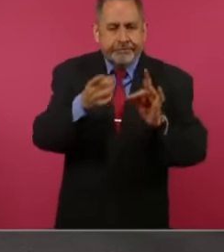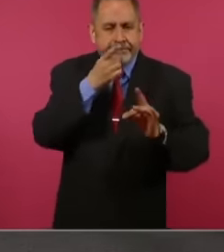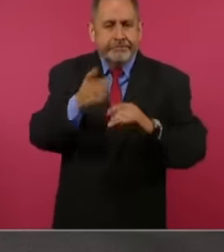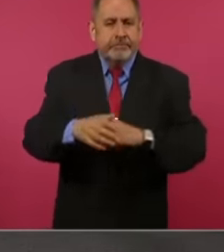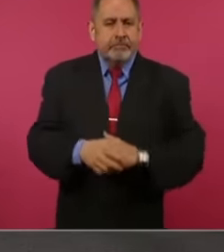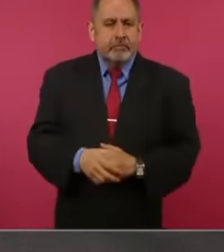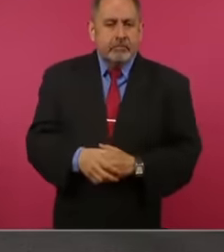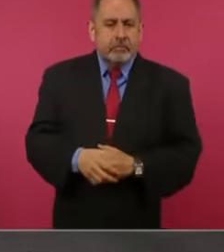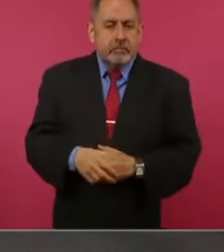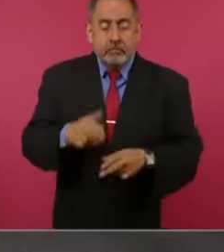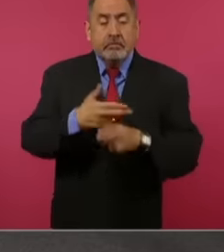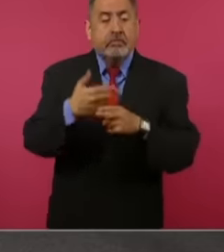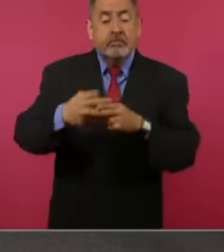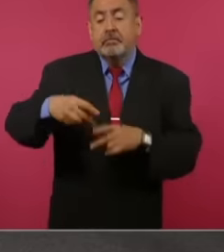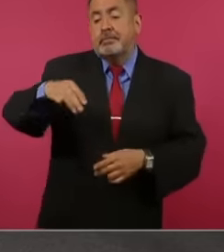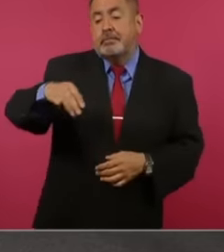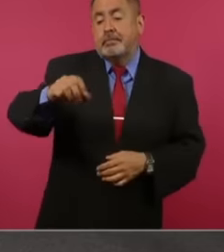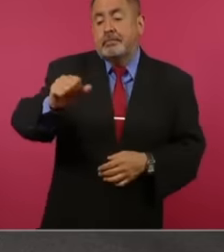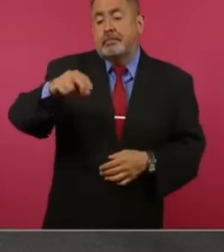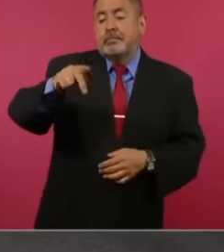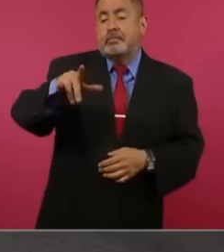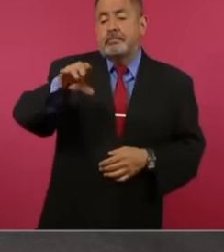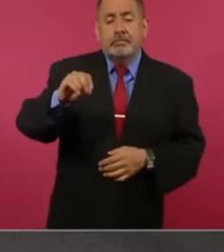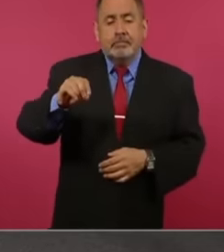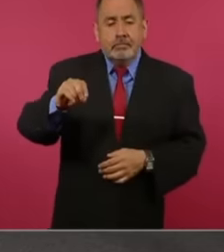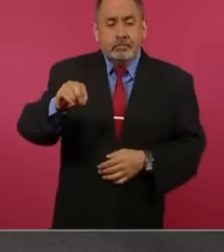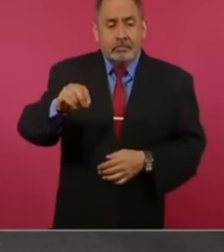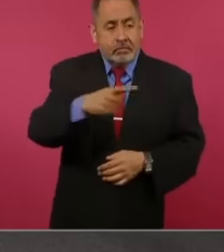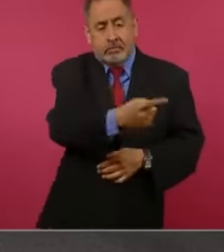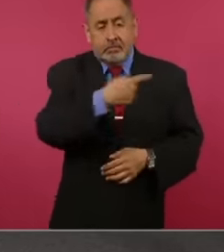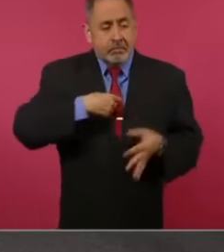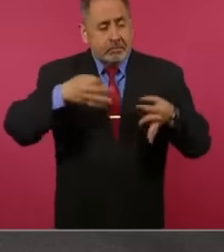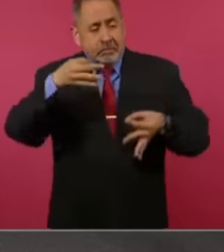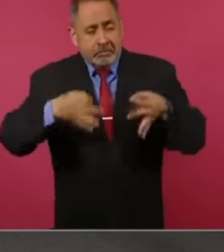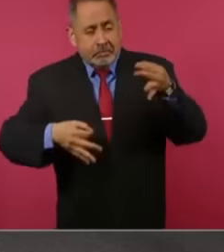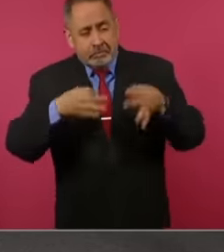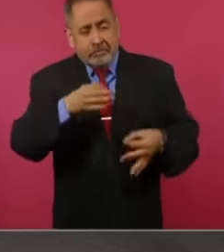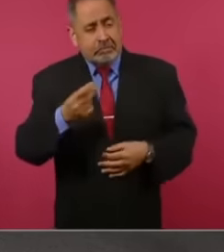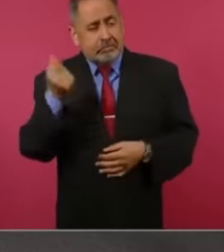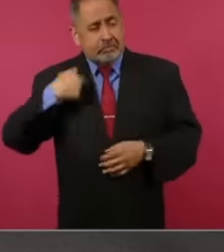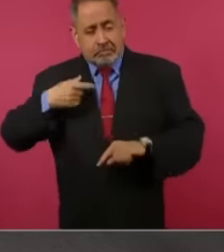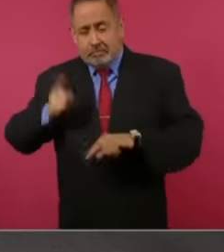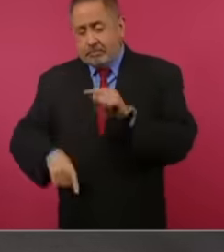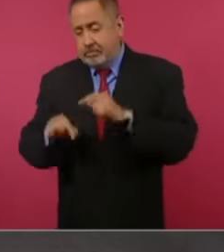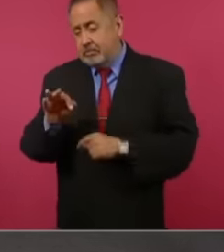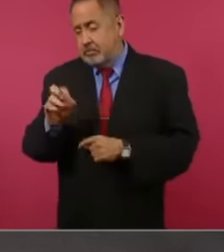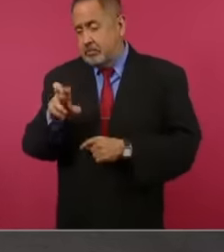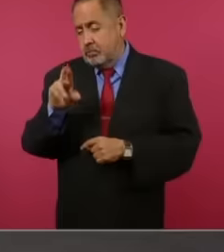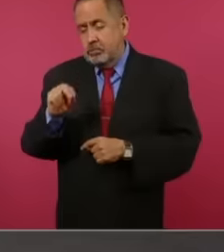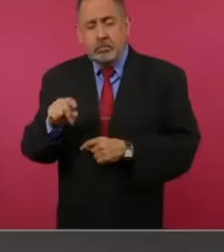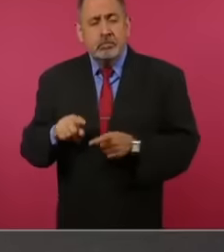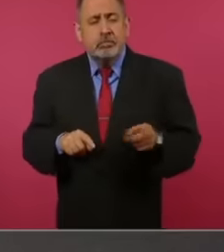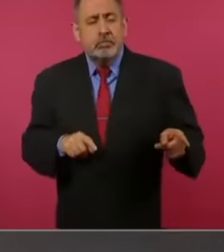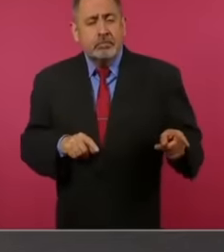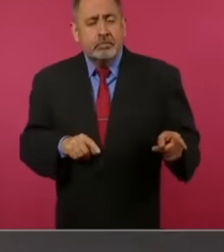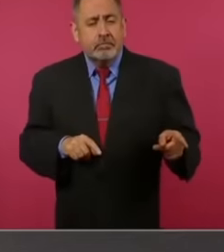que hasta Manlio, que me enjuició y me desaforó en una alianza